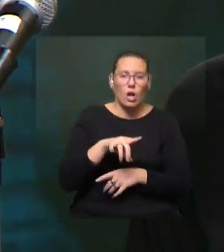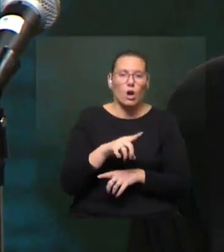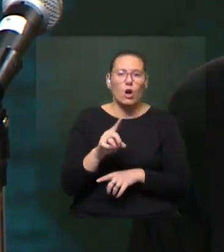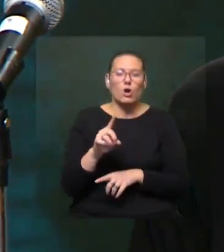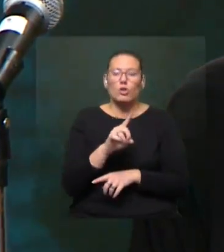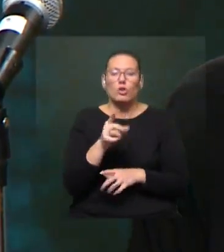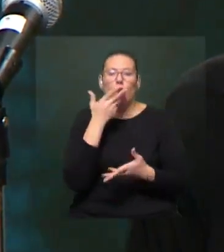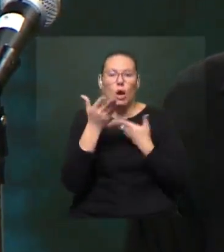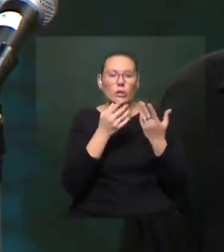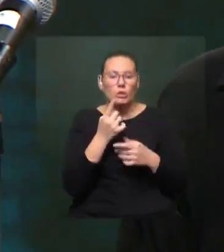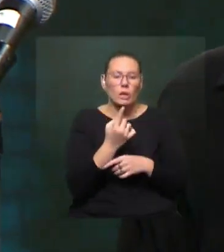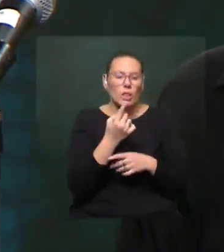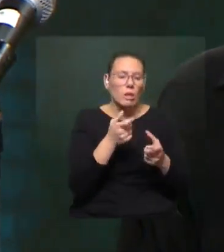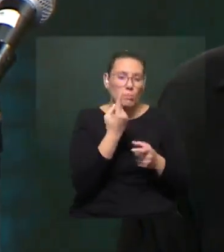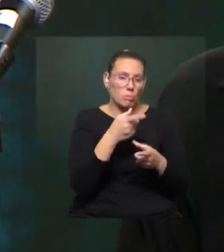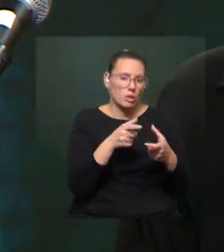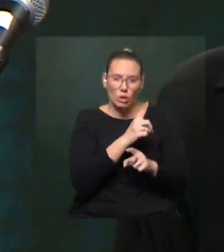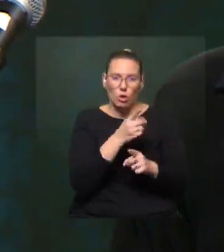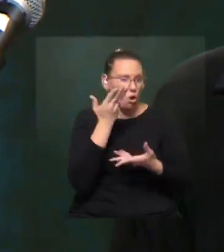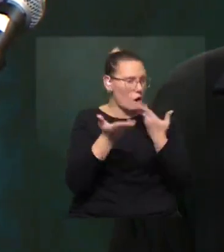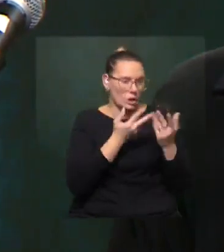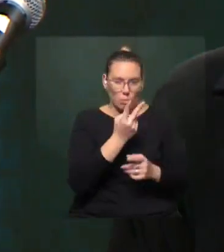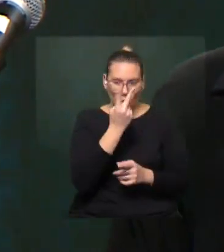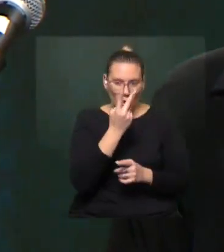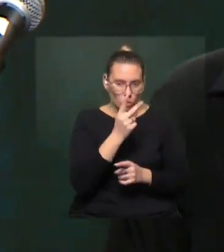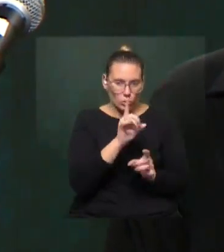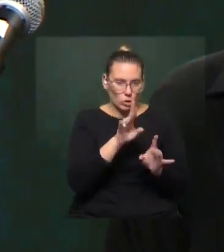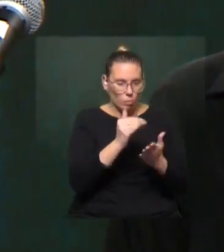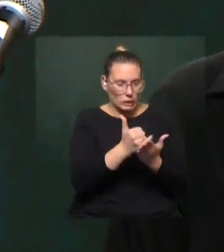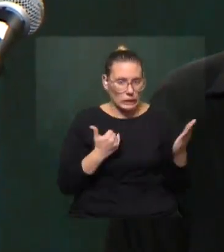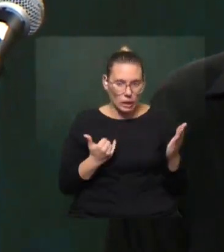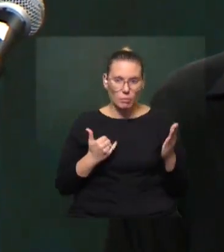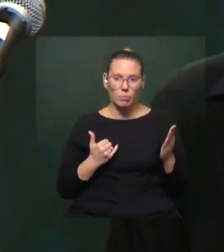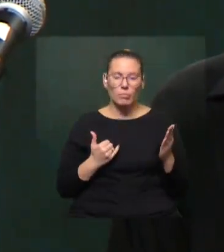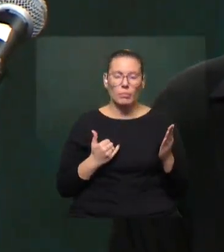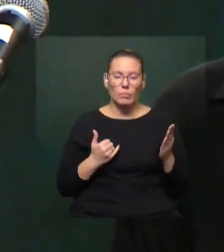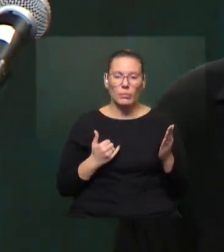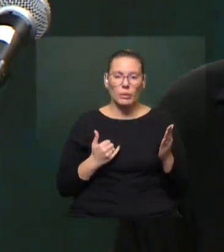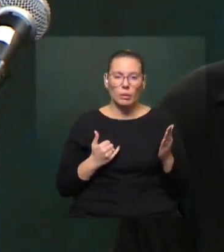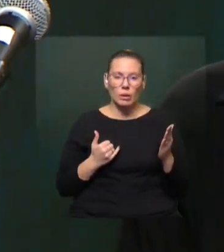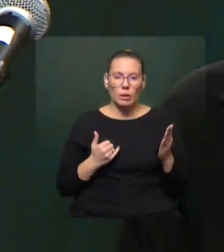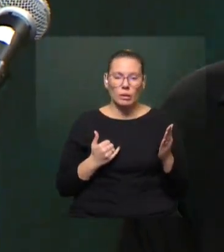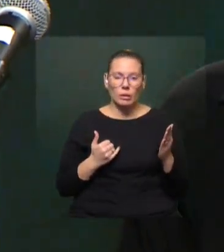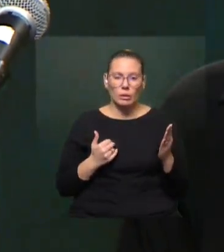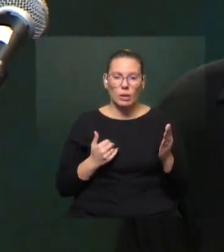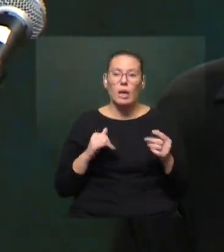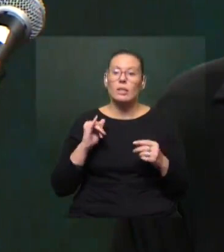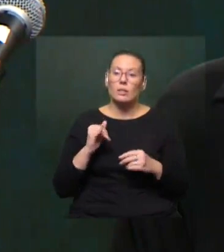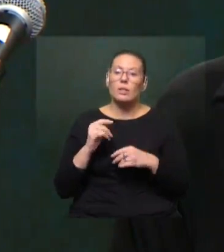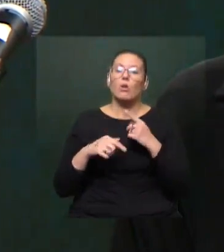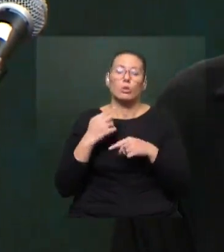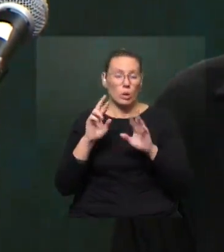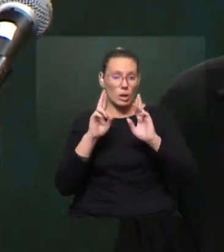hacemos dos temas del primer disco este y digamos y lo que sí vamos a seguir